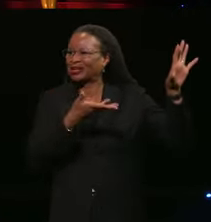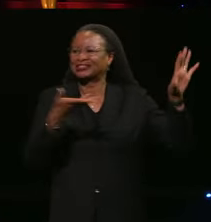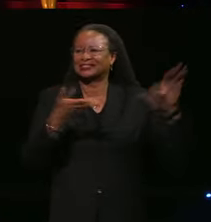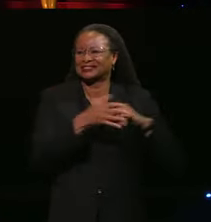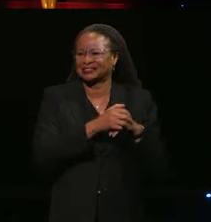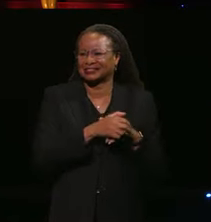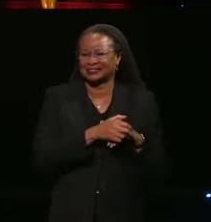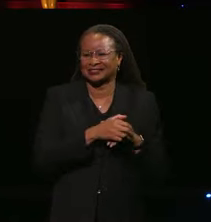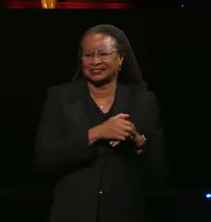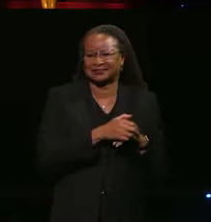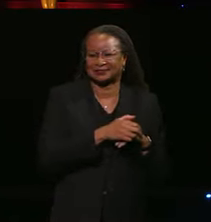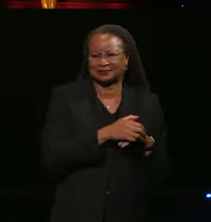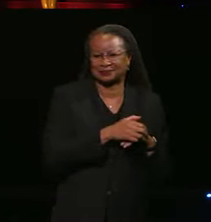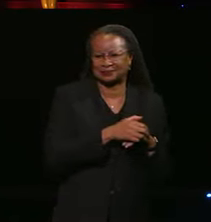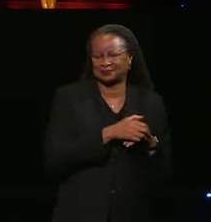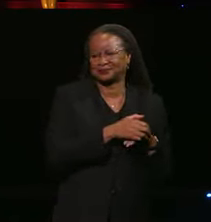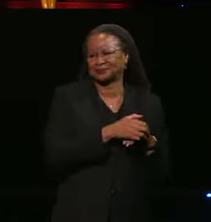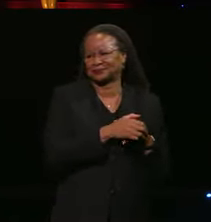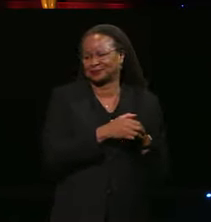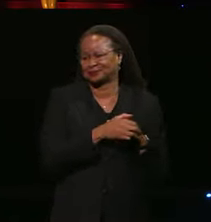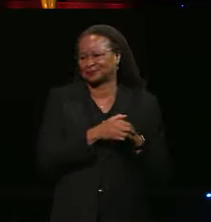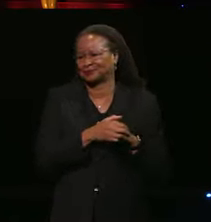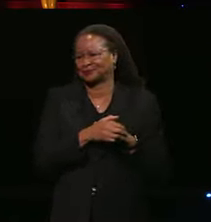everybody aquí apoyándonos.